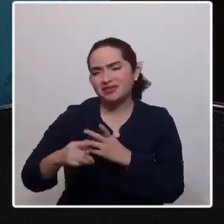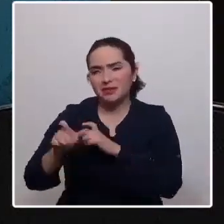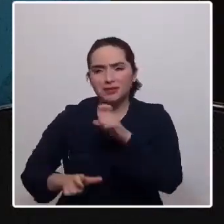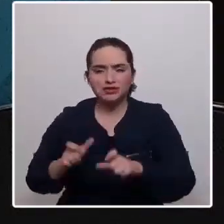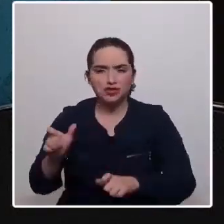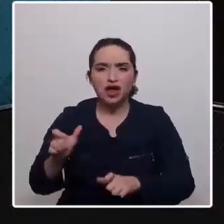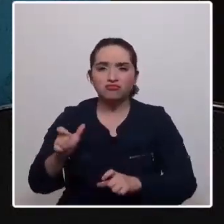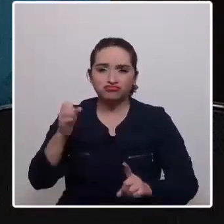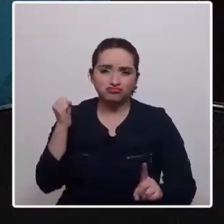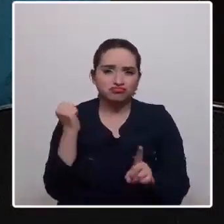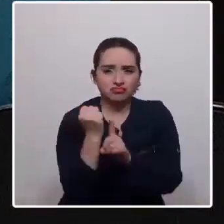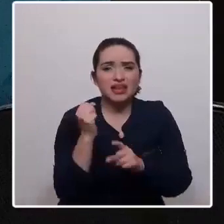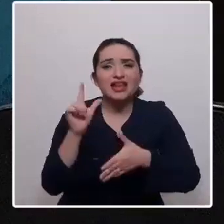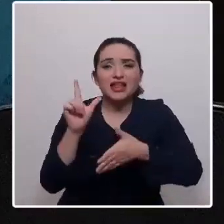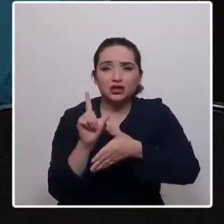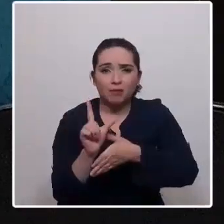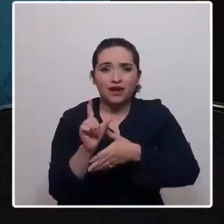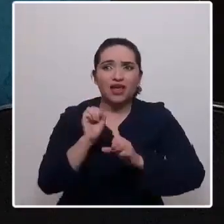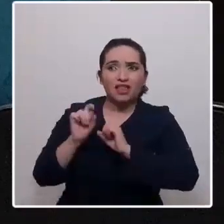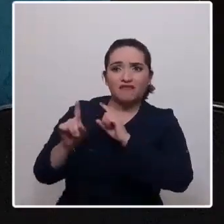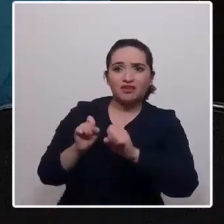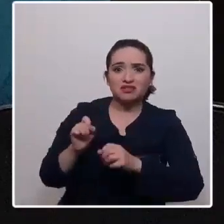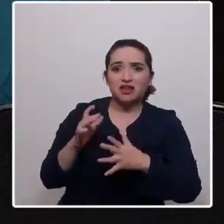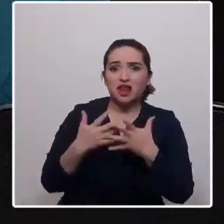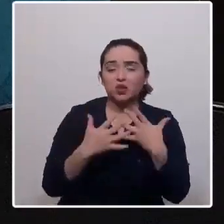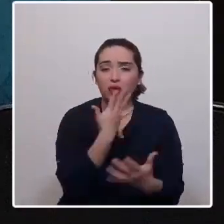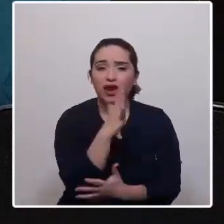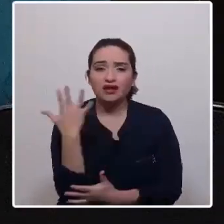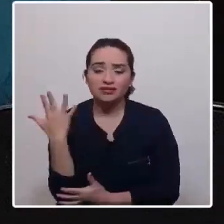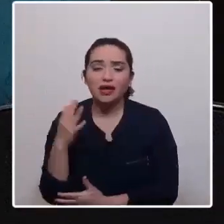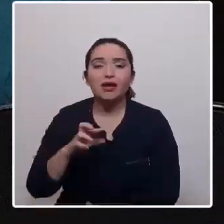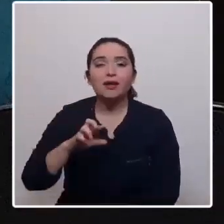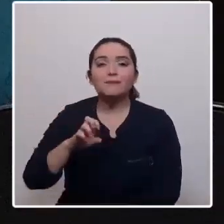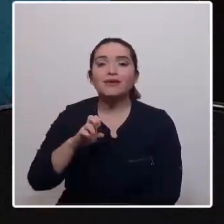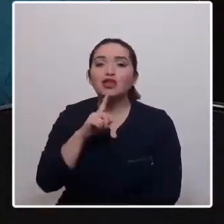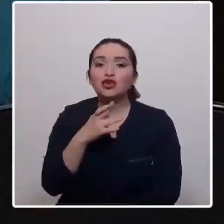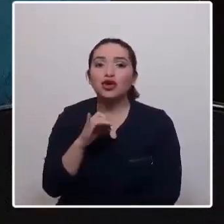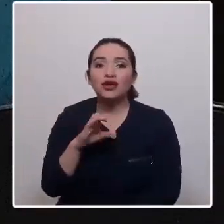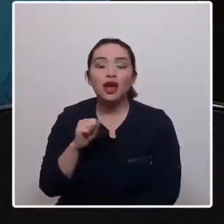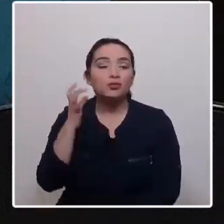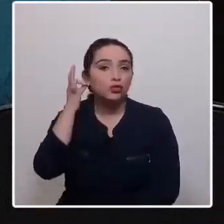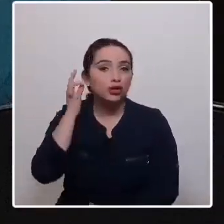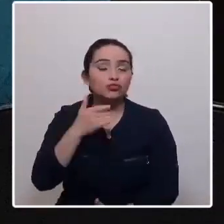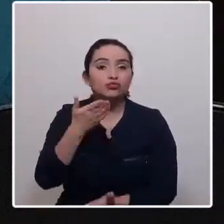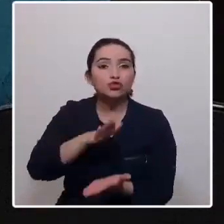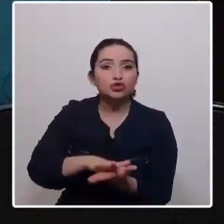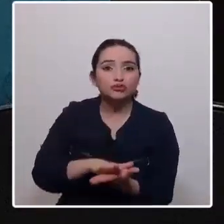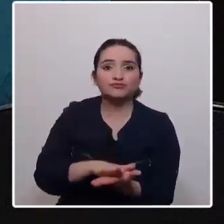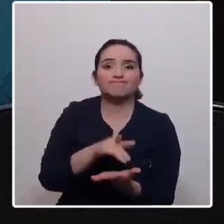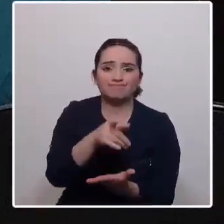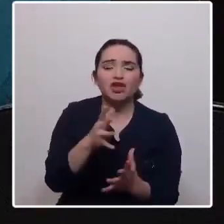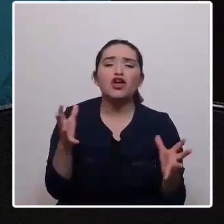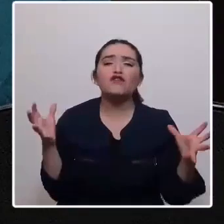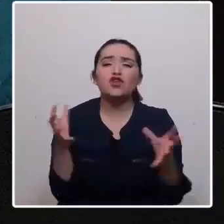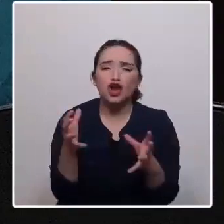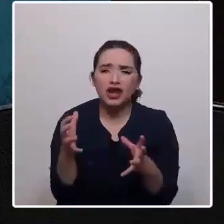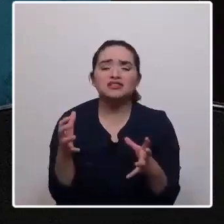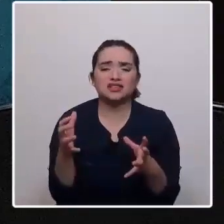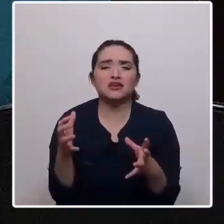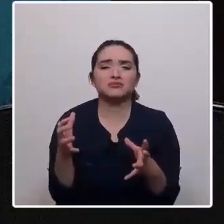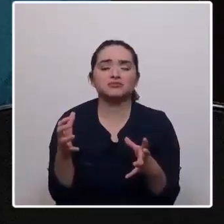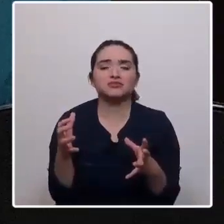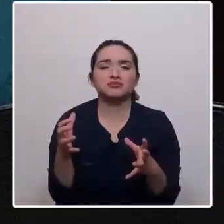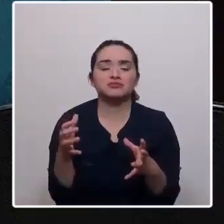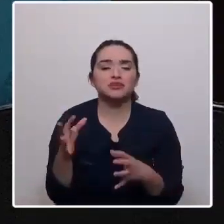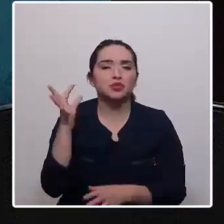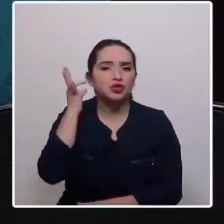asesinados en Latinoamérica. En la provincia de Petorca, el caso de Verónica Vilches deja en evidencia la violencia a la que nos enfrentamos las mujeres cuando